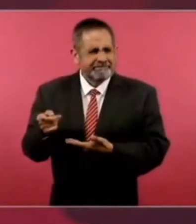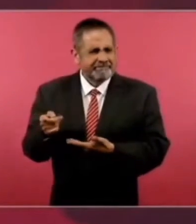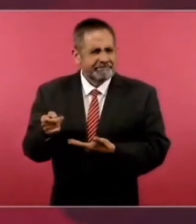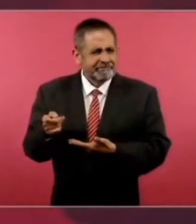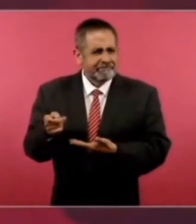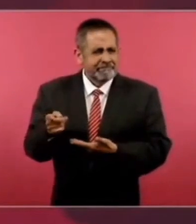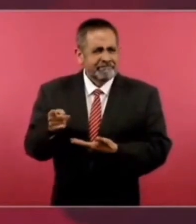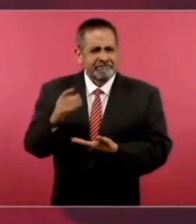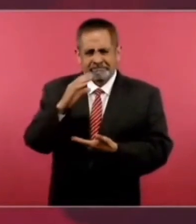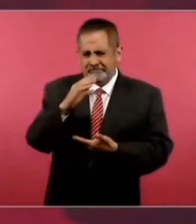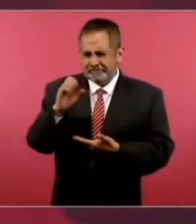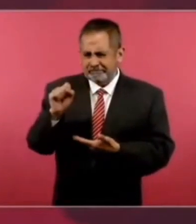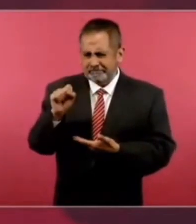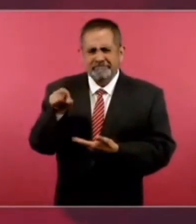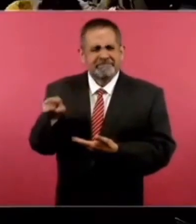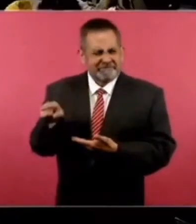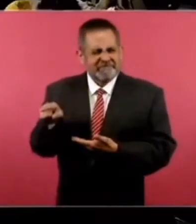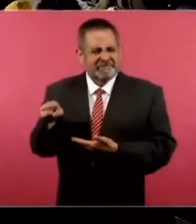en cada